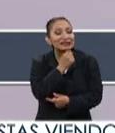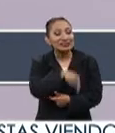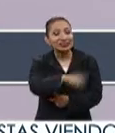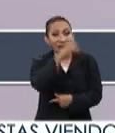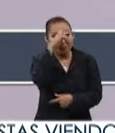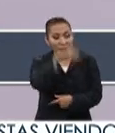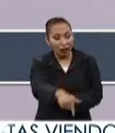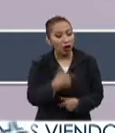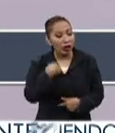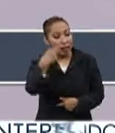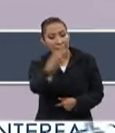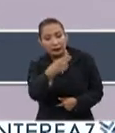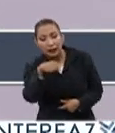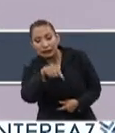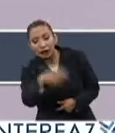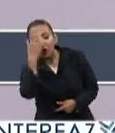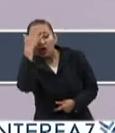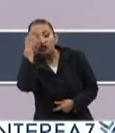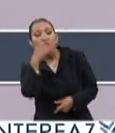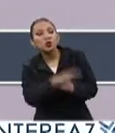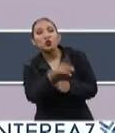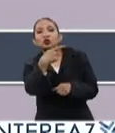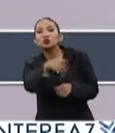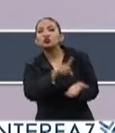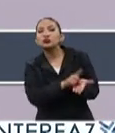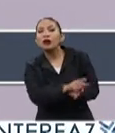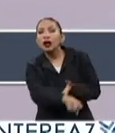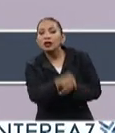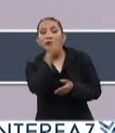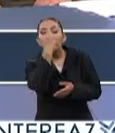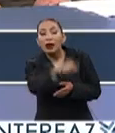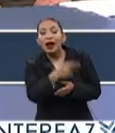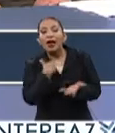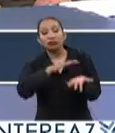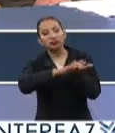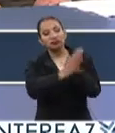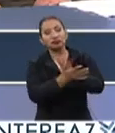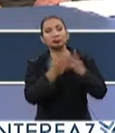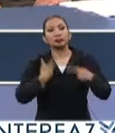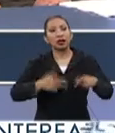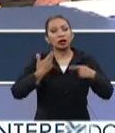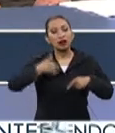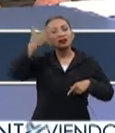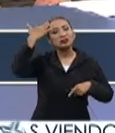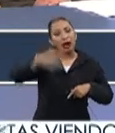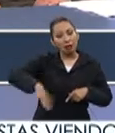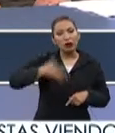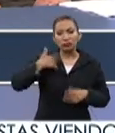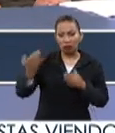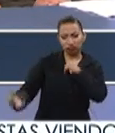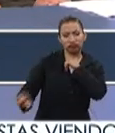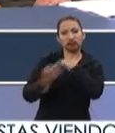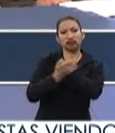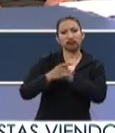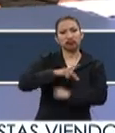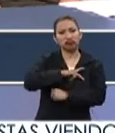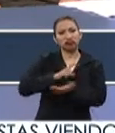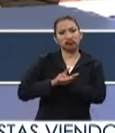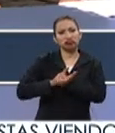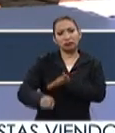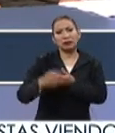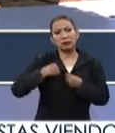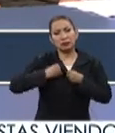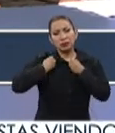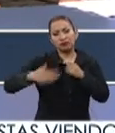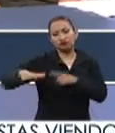mexicanos que requieren conocer cuáles son sus derechos para convertirse en ciudadanos que efectivamente puedan ejercerlos y que puedan